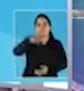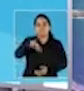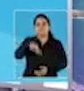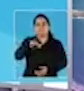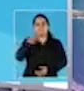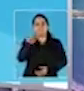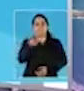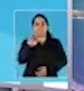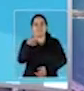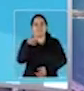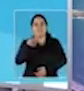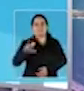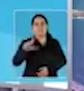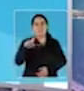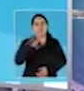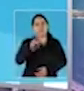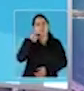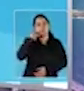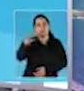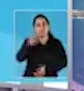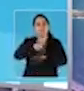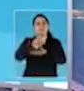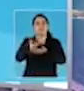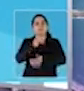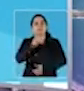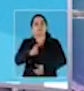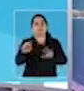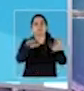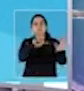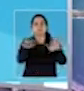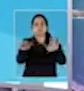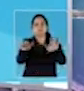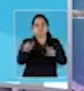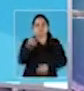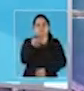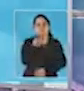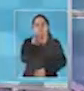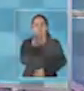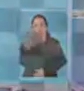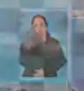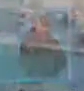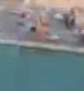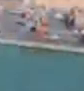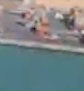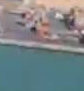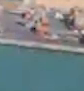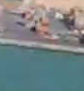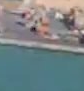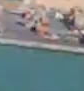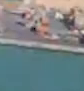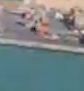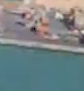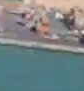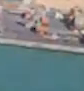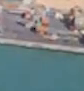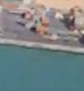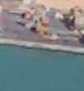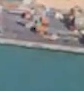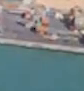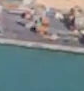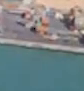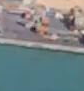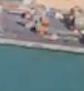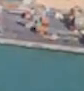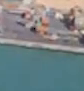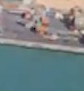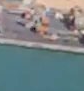población y también permitió, porque está demostrado científicamente, Ya. son actividades sencillas, fáciles,